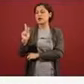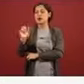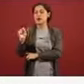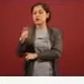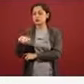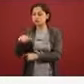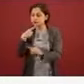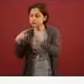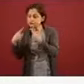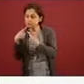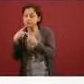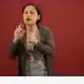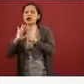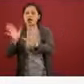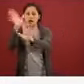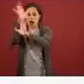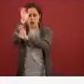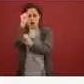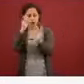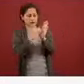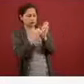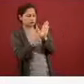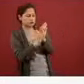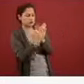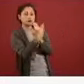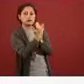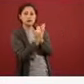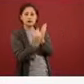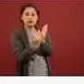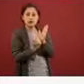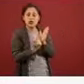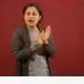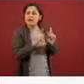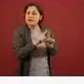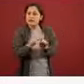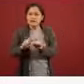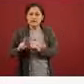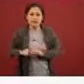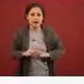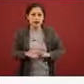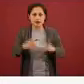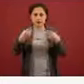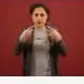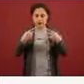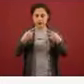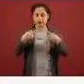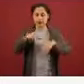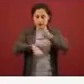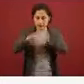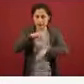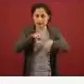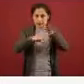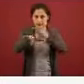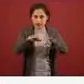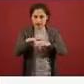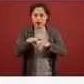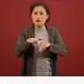suspenderse porque cubren necesidades fundamentales para la sociedad y son 18% del